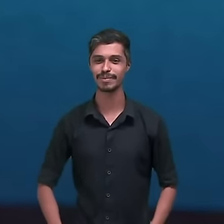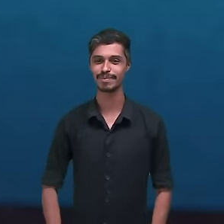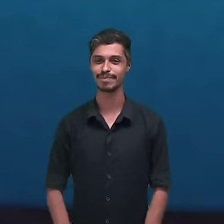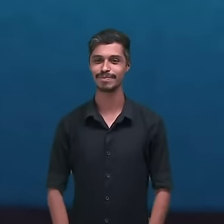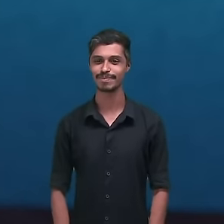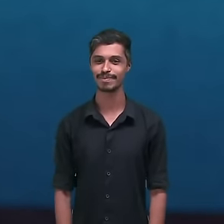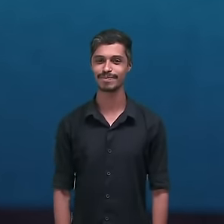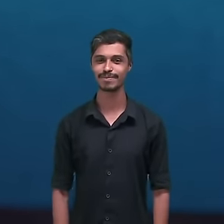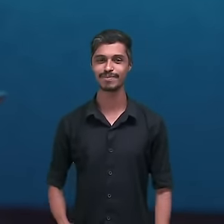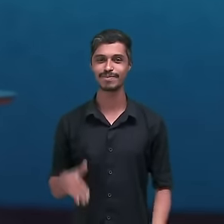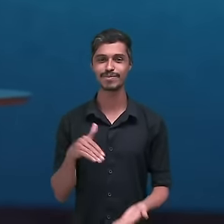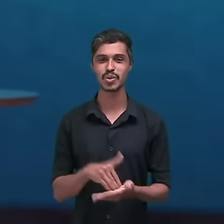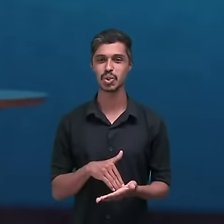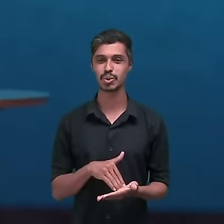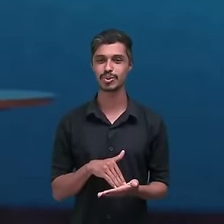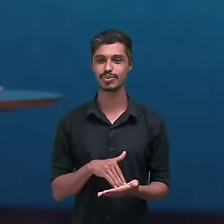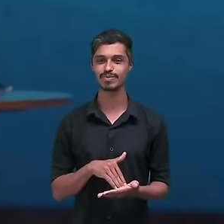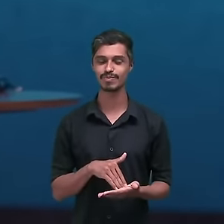Último.